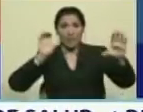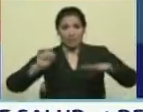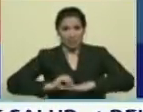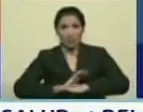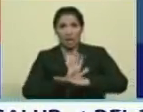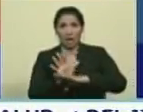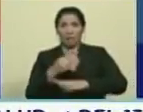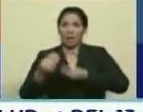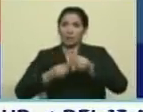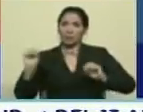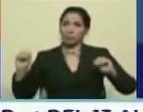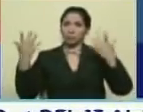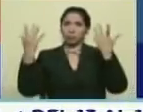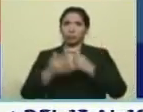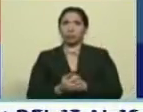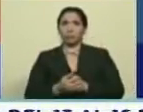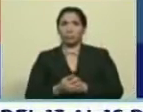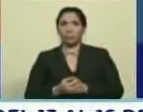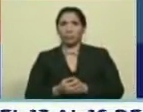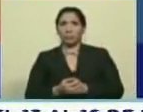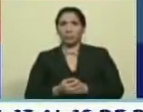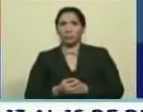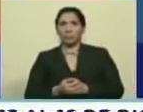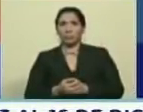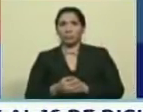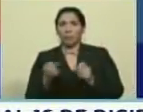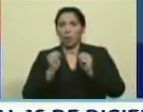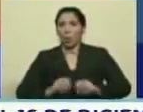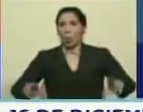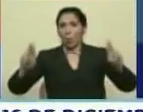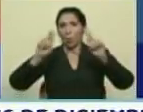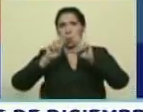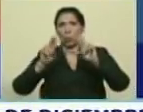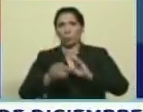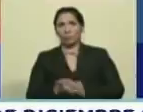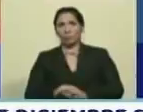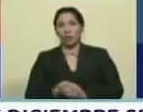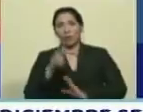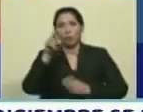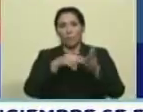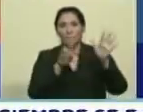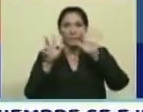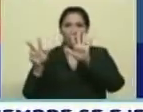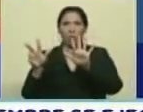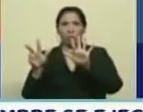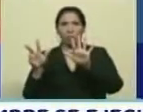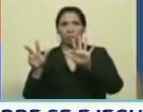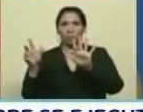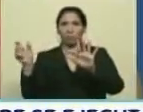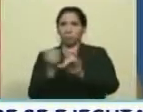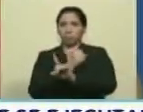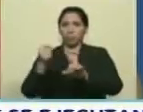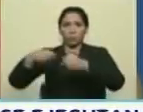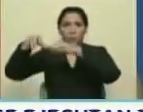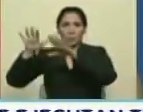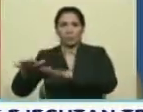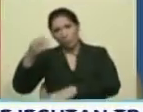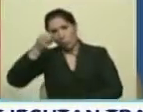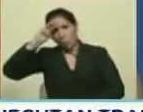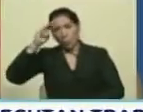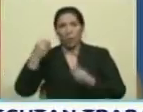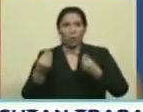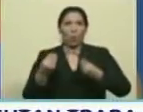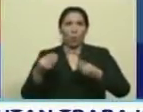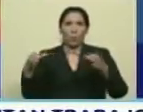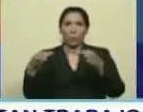quienes lograron derogar en la Asamblea Anual de la Organización de Estados Americanos en 2008 la infame suspensión de Cuba como miembro